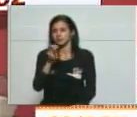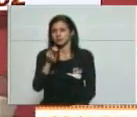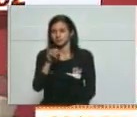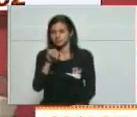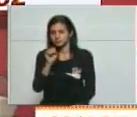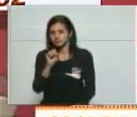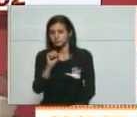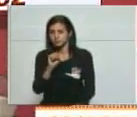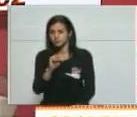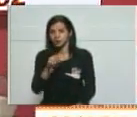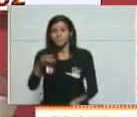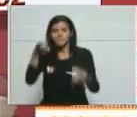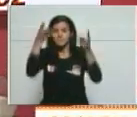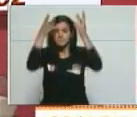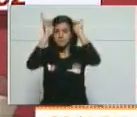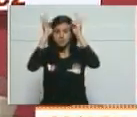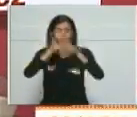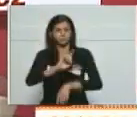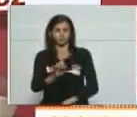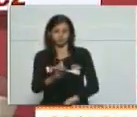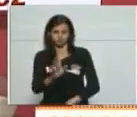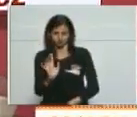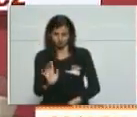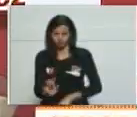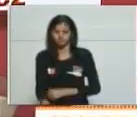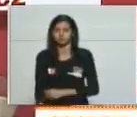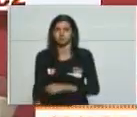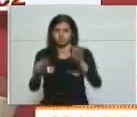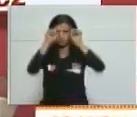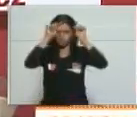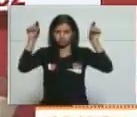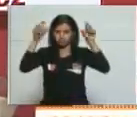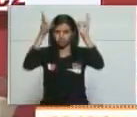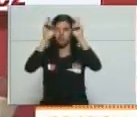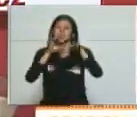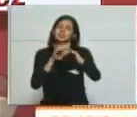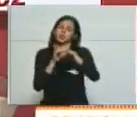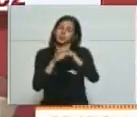ser pendejos, es el título. Y lo voy a leer, perdóneme que lo lea.